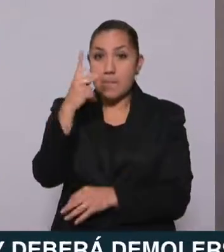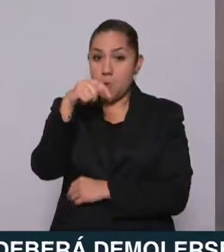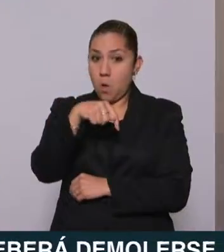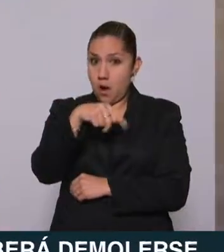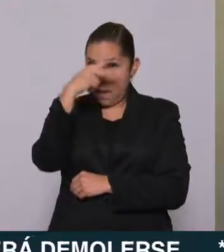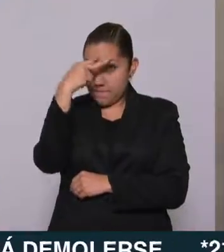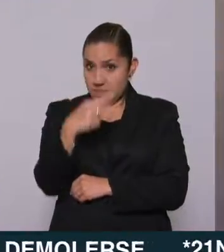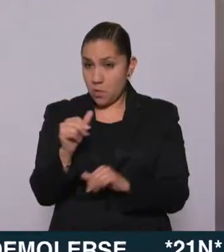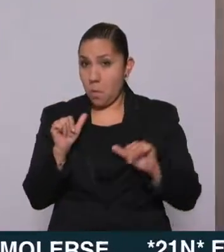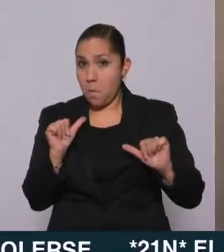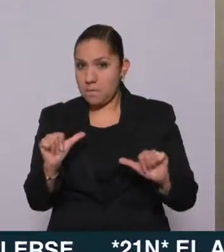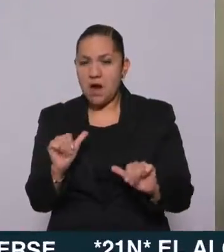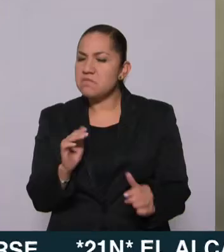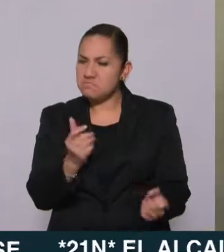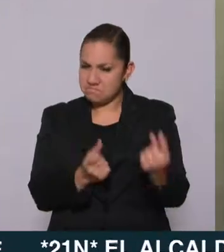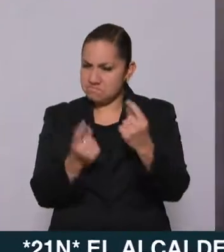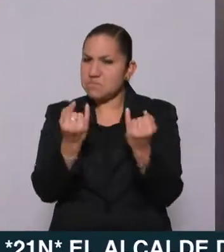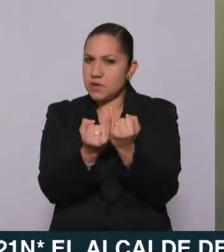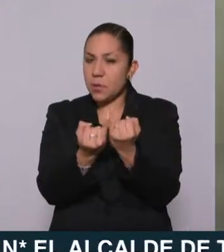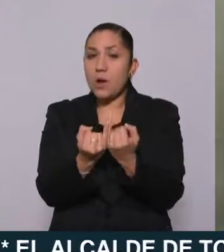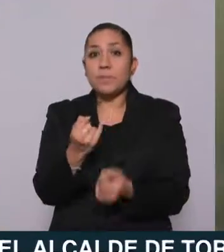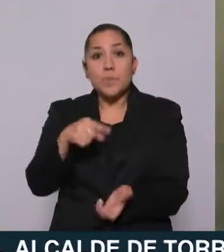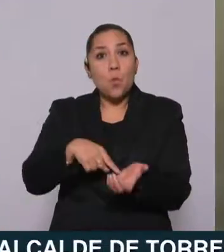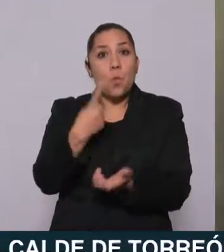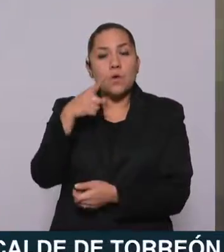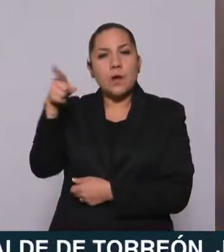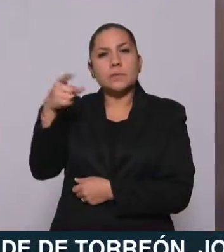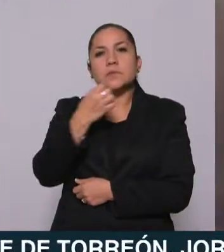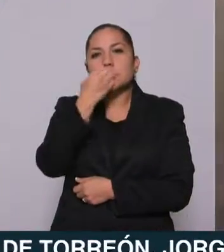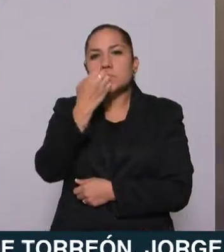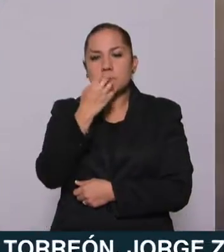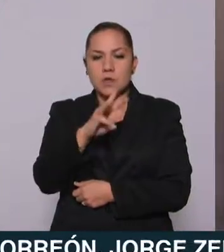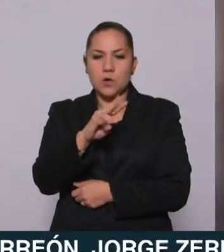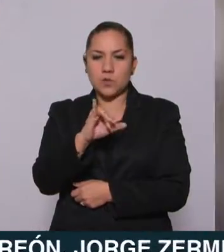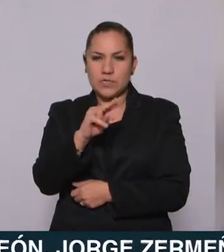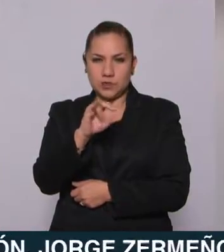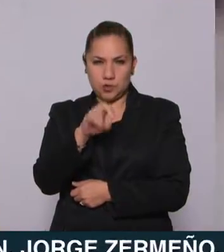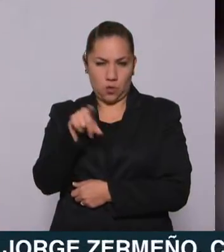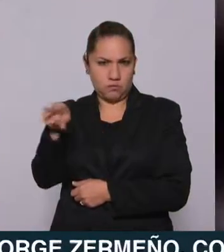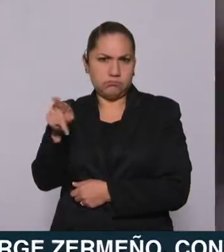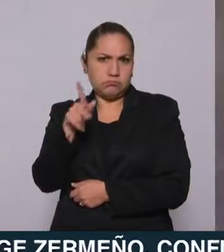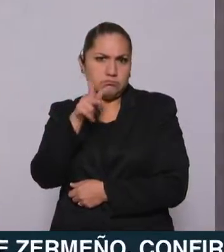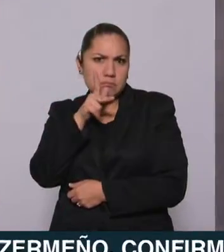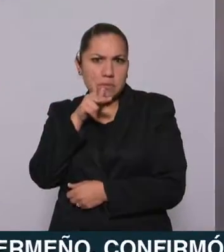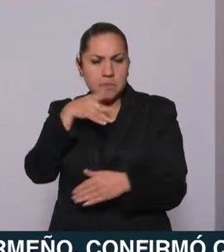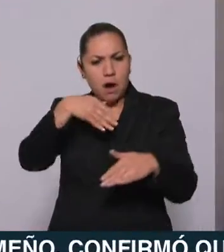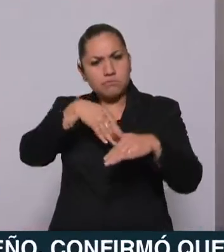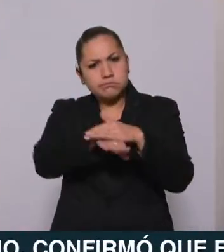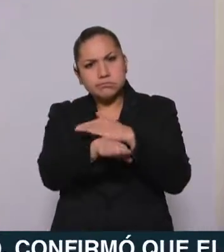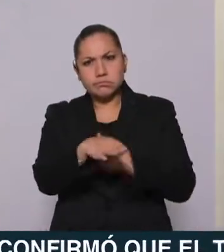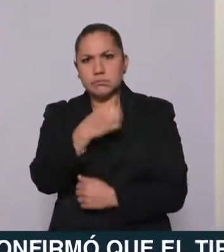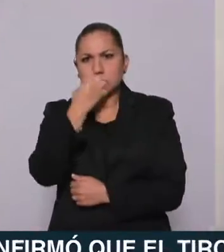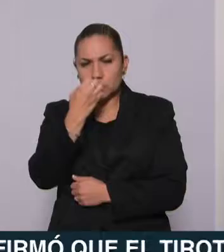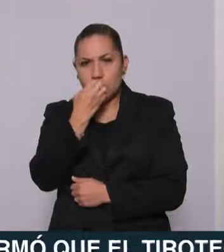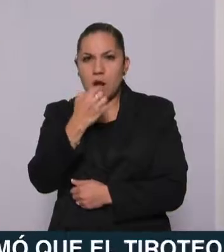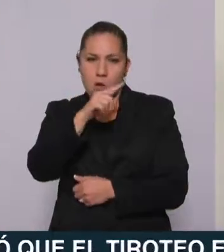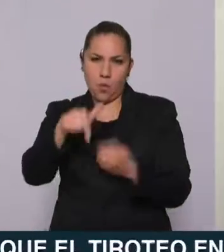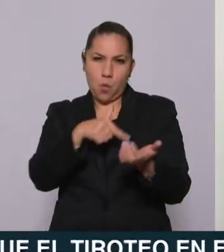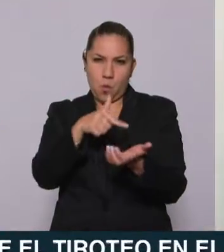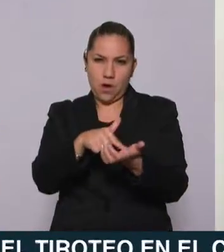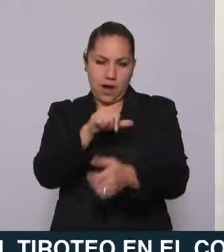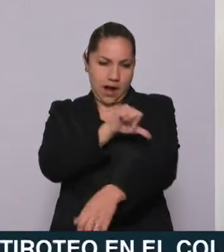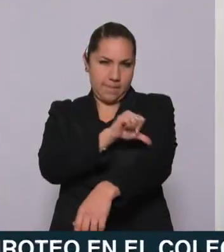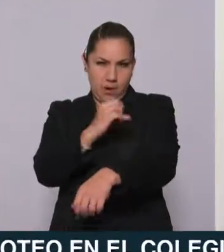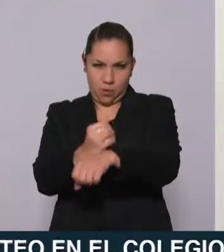de 2007, un padre de familia armado ingresó al colegio Winston Churchill de la colonia Guadalupe Inn, en la alcaldía Álvaro Obregón,